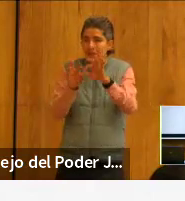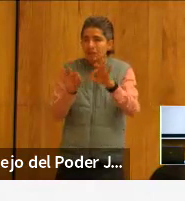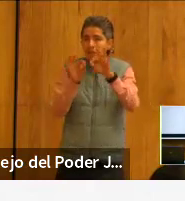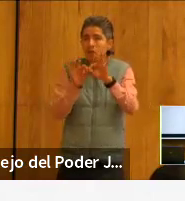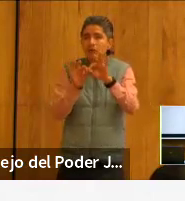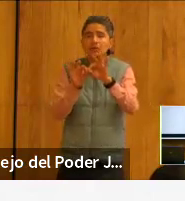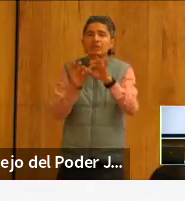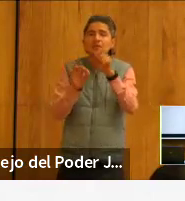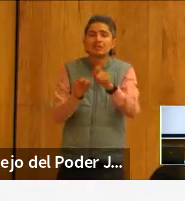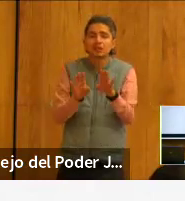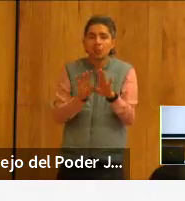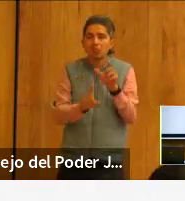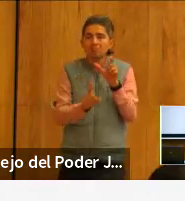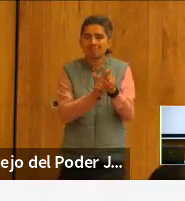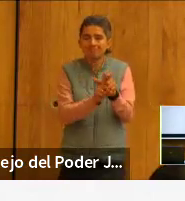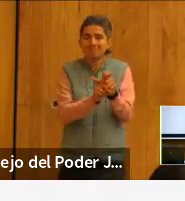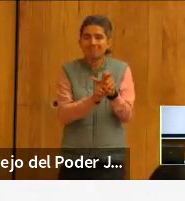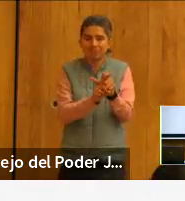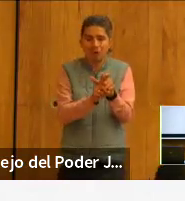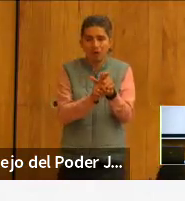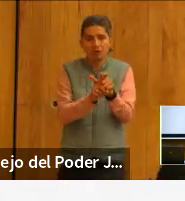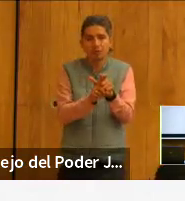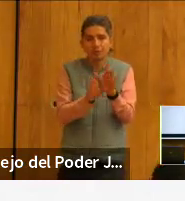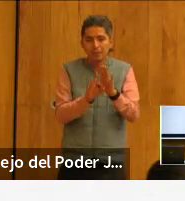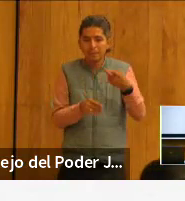medidas cautelares, en órdenes de protección,